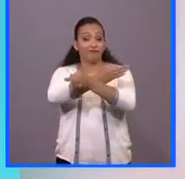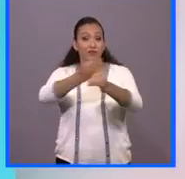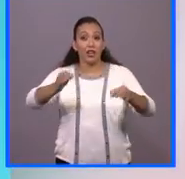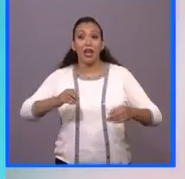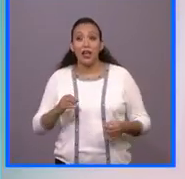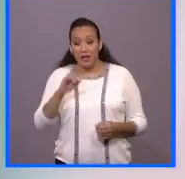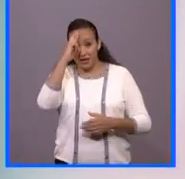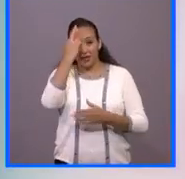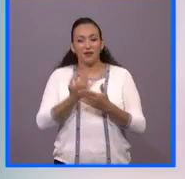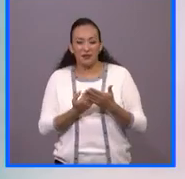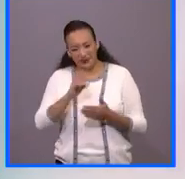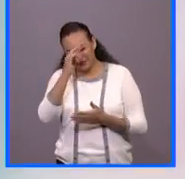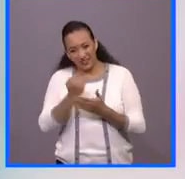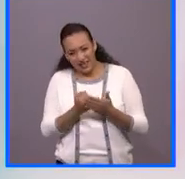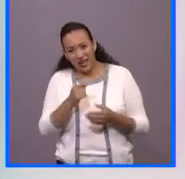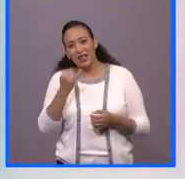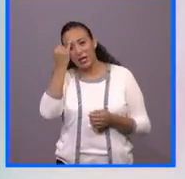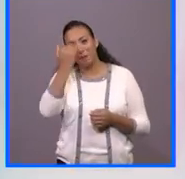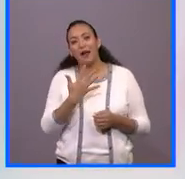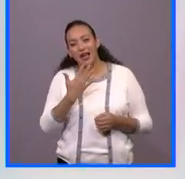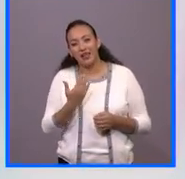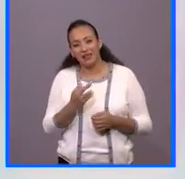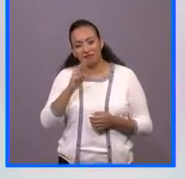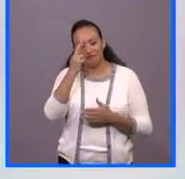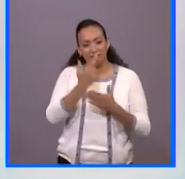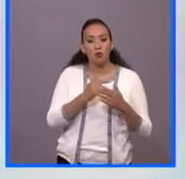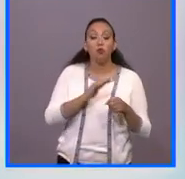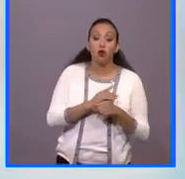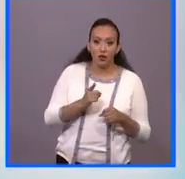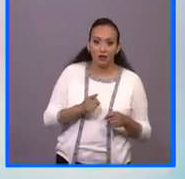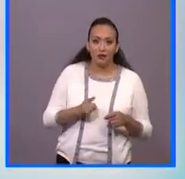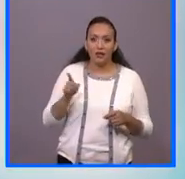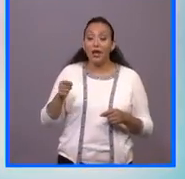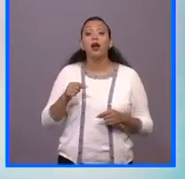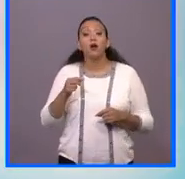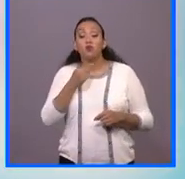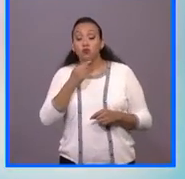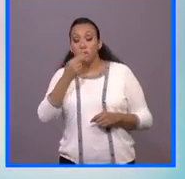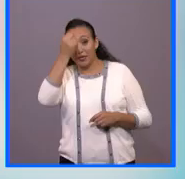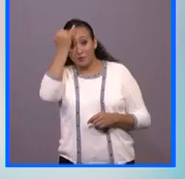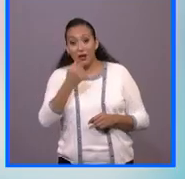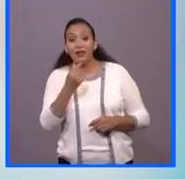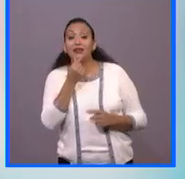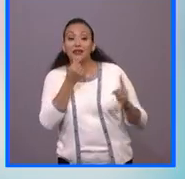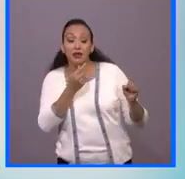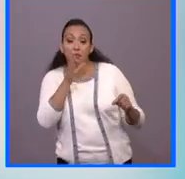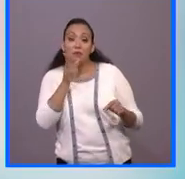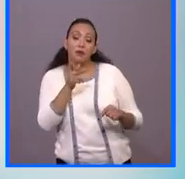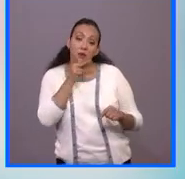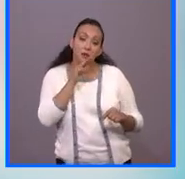la niñez al difundir propaganda en redes sociales en la que aparecían menores de edad sin el consentimiento de sus